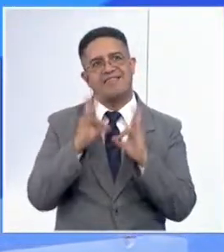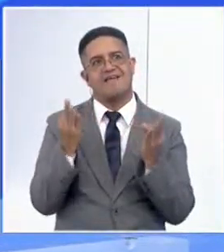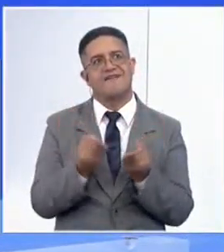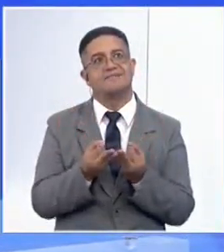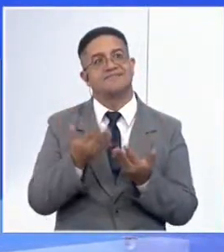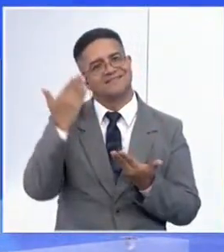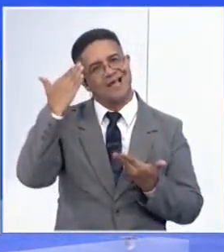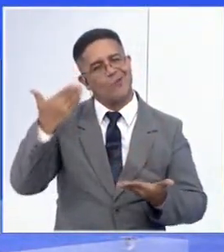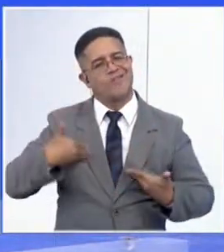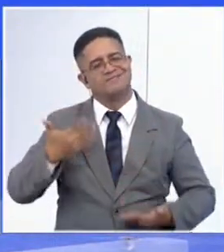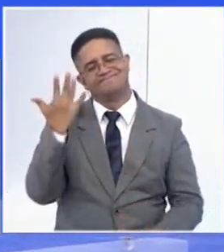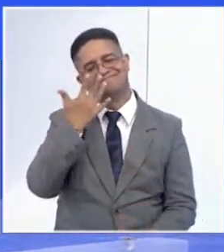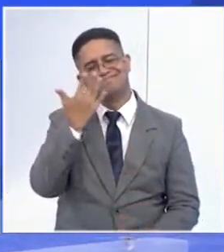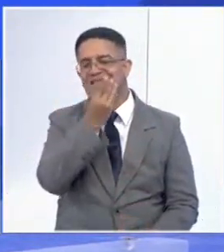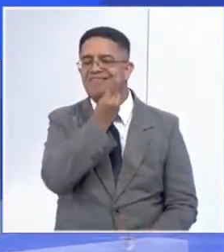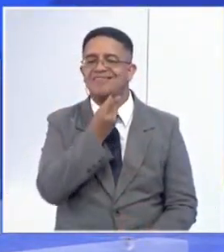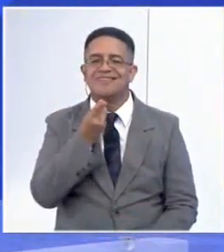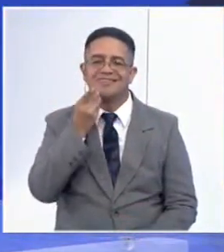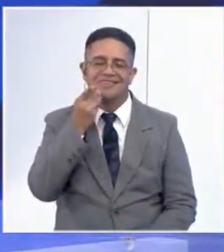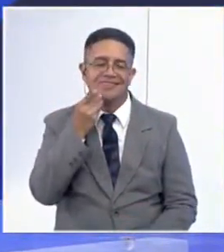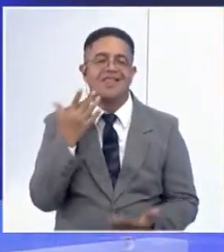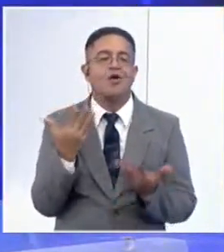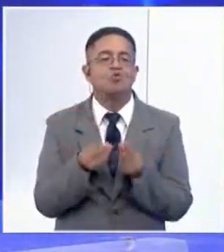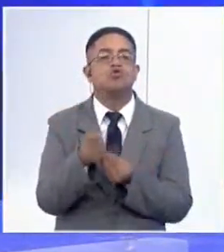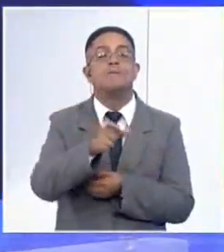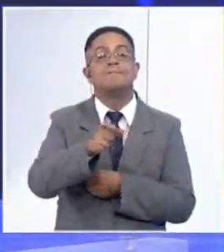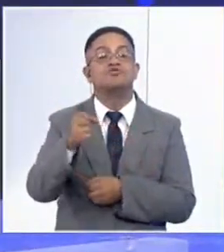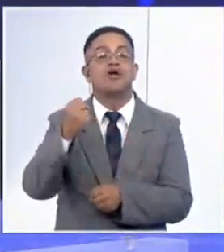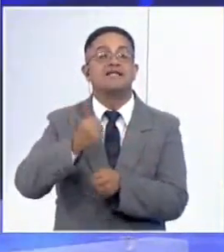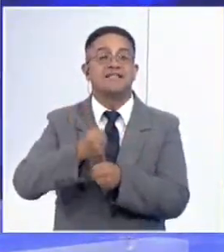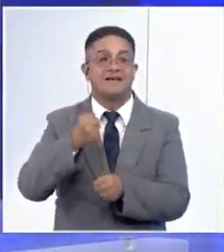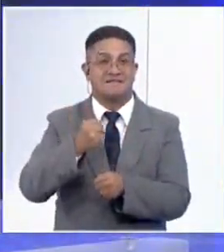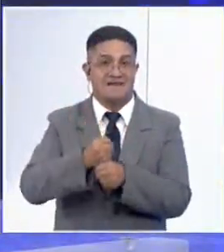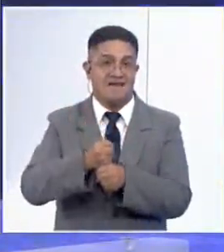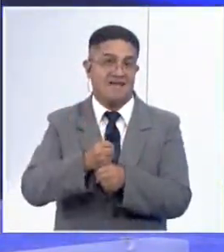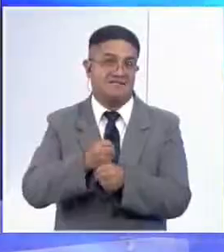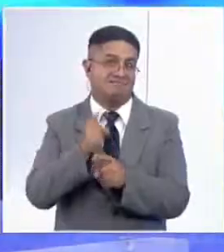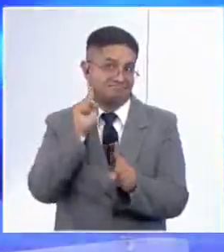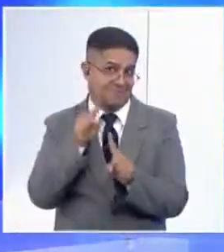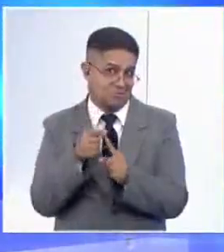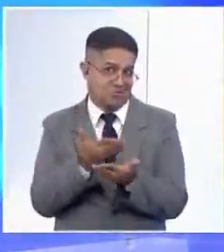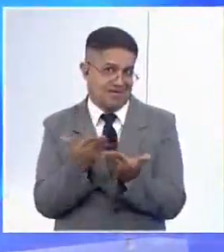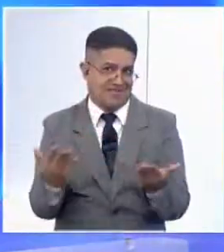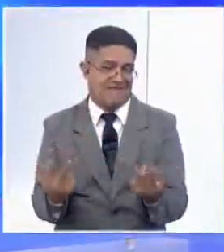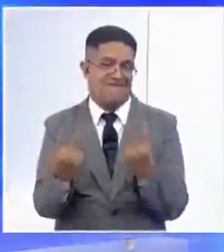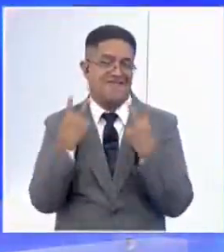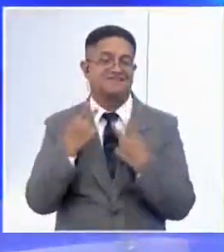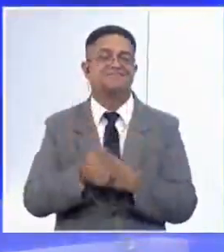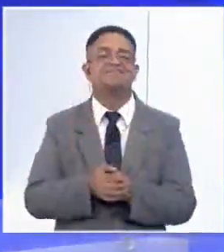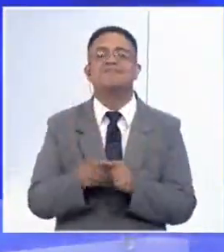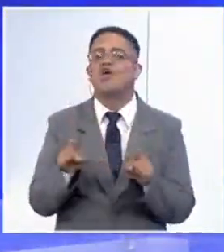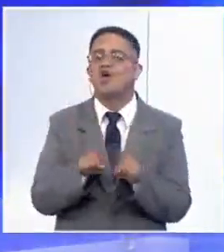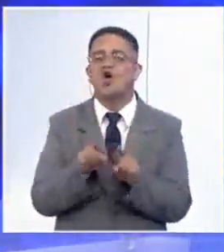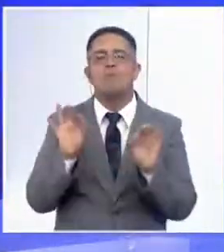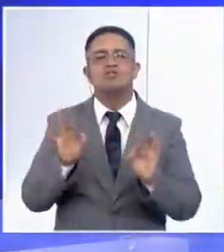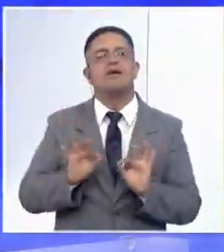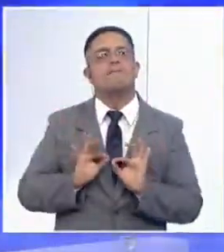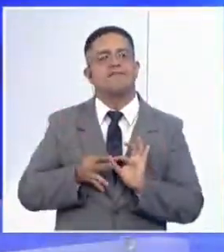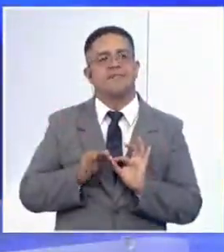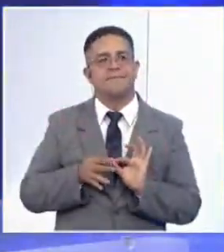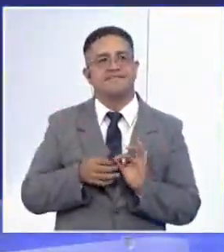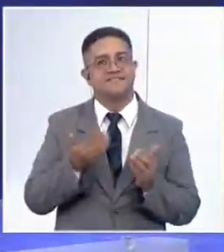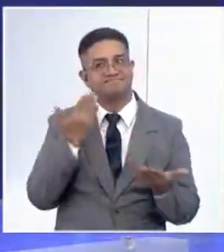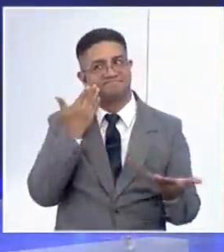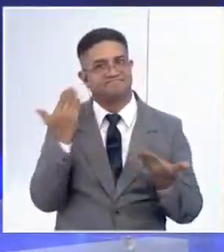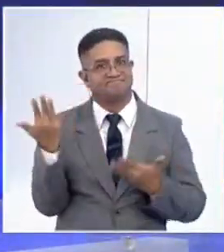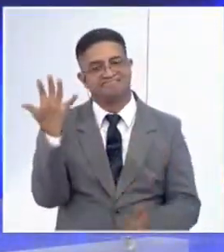siempre Daniela J. Salas en nombre de todo el equipo técnico y de producción que hace posible que este espacio llegue hasta sus hogares. Como siempre, en interpretación de lengua